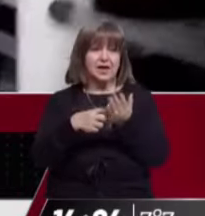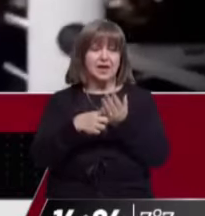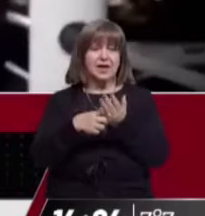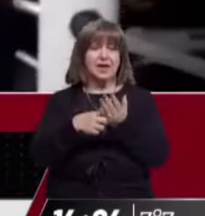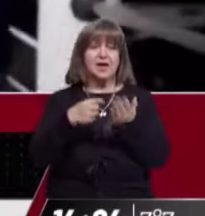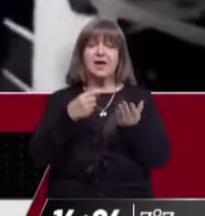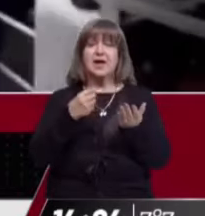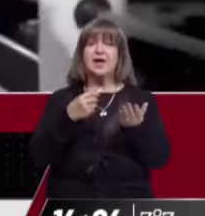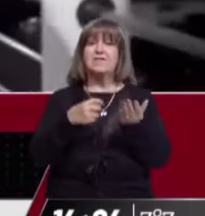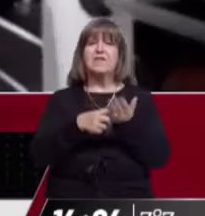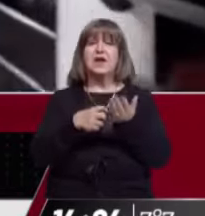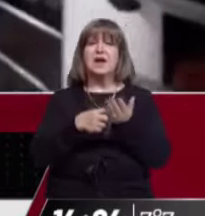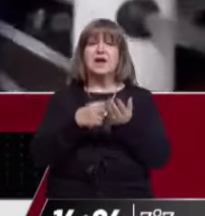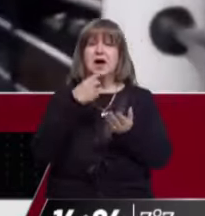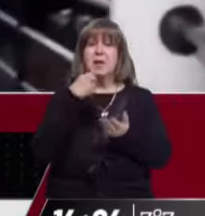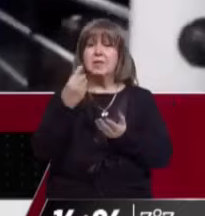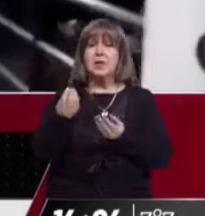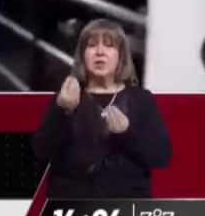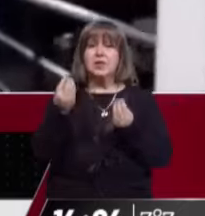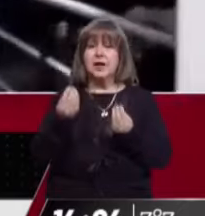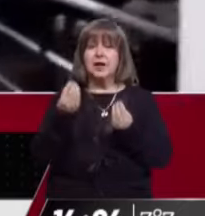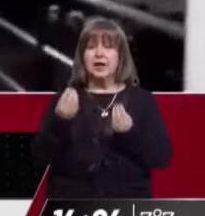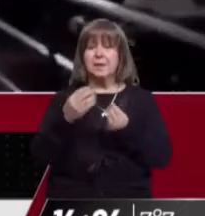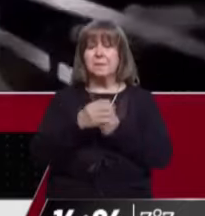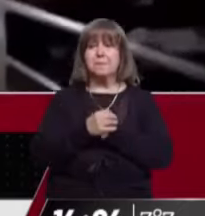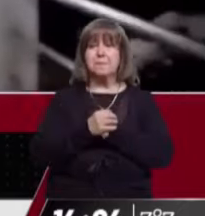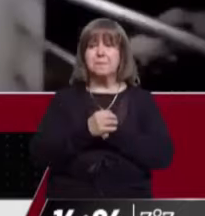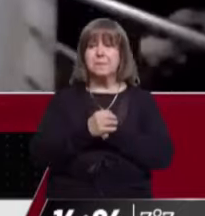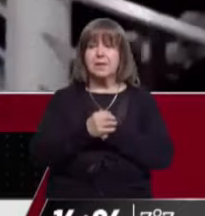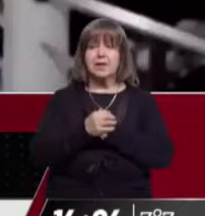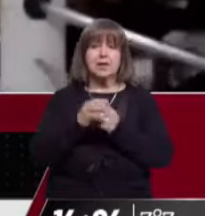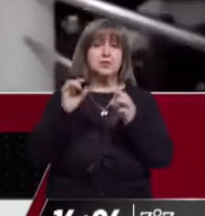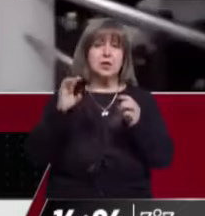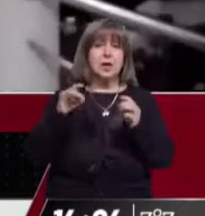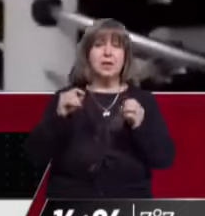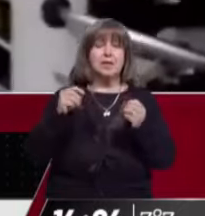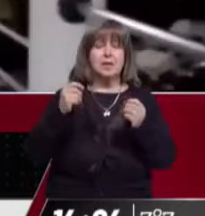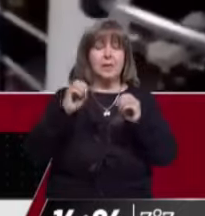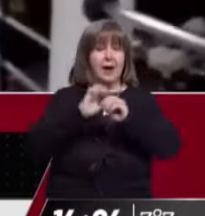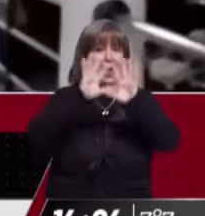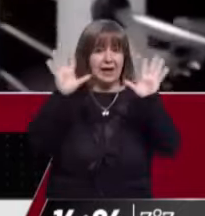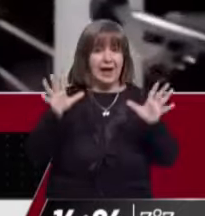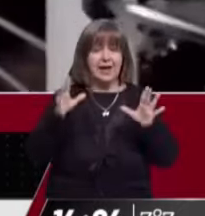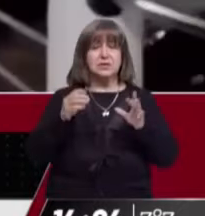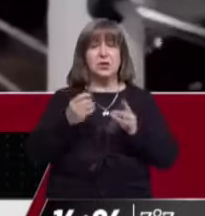Sí. La Fiscalía hizo preguntas que más que nada eran para ampliar o aclarar